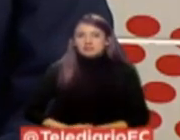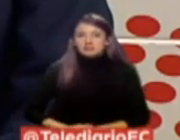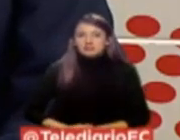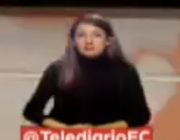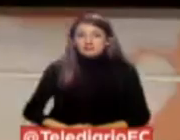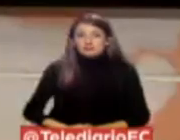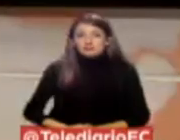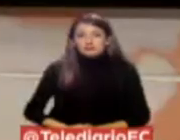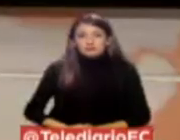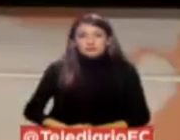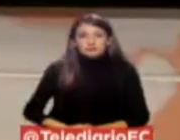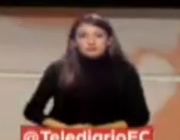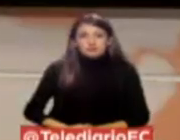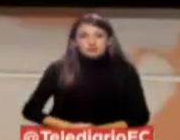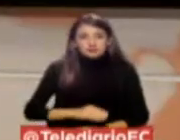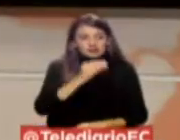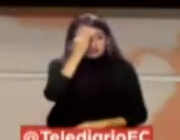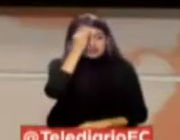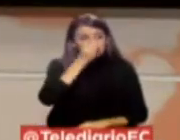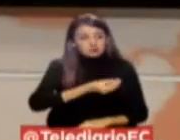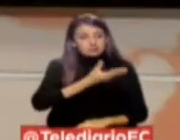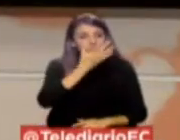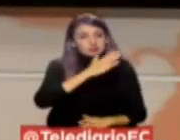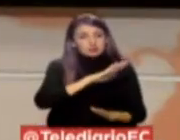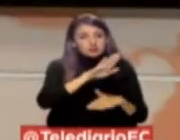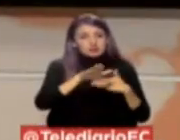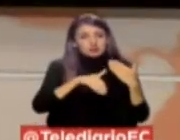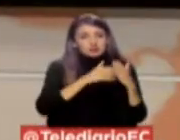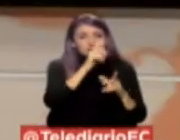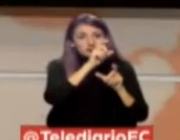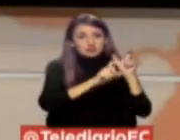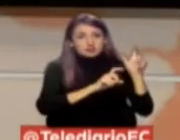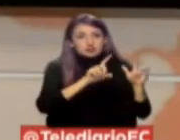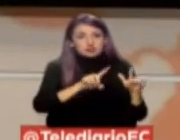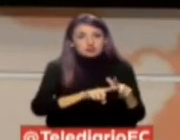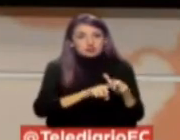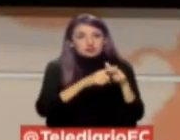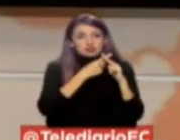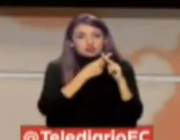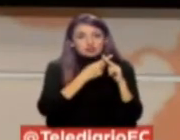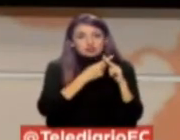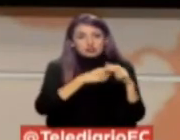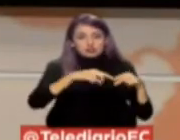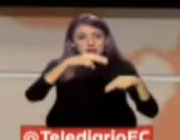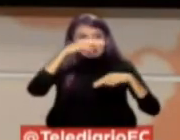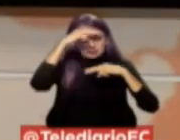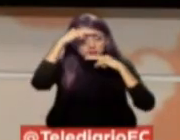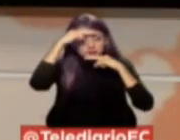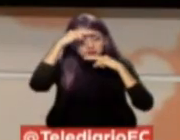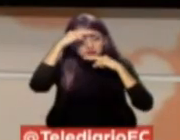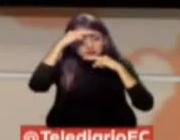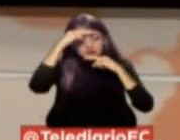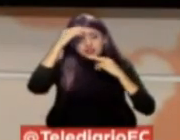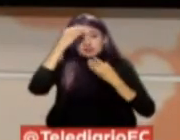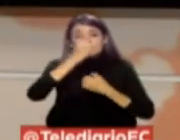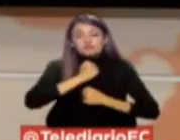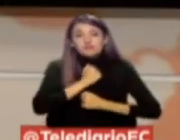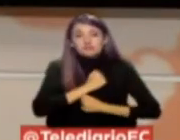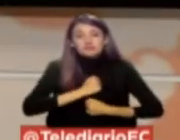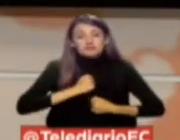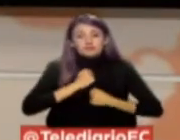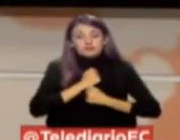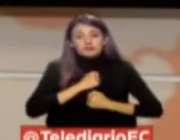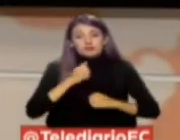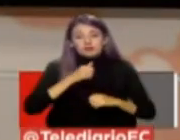días. Buenos días, Eduardo. Buenos días a todas las personas que comienzan la semana con estas noticias que enlutaron al país la semana